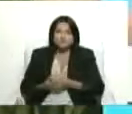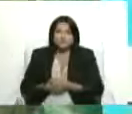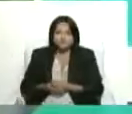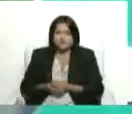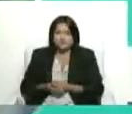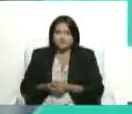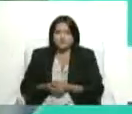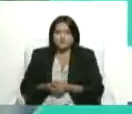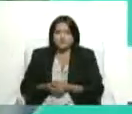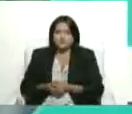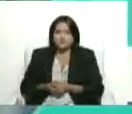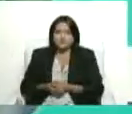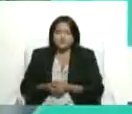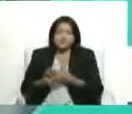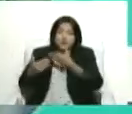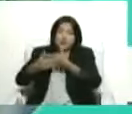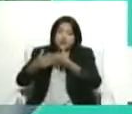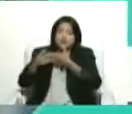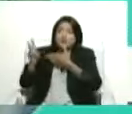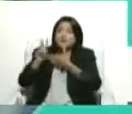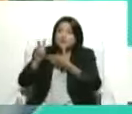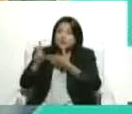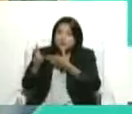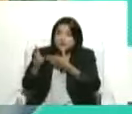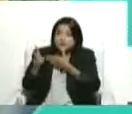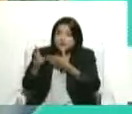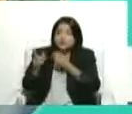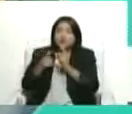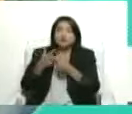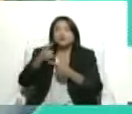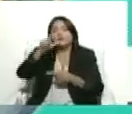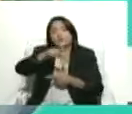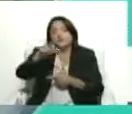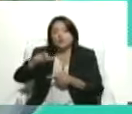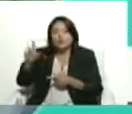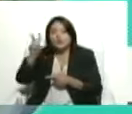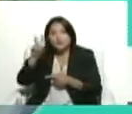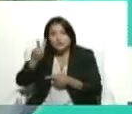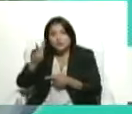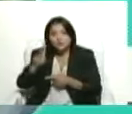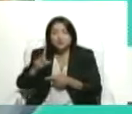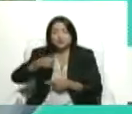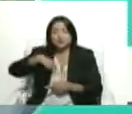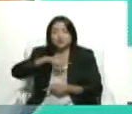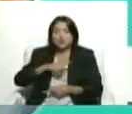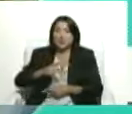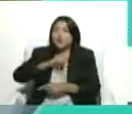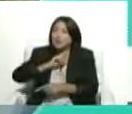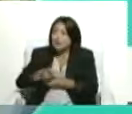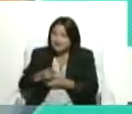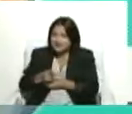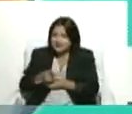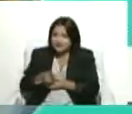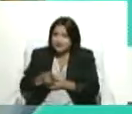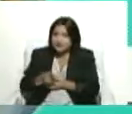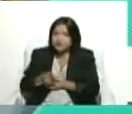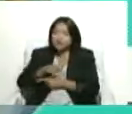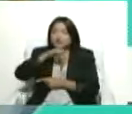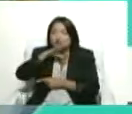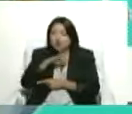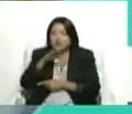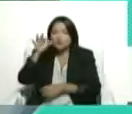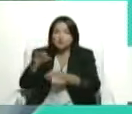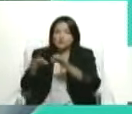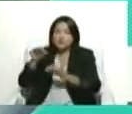petrolera está agrediendo la integridad territorial venezolana. Y los venezolanos y las venezolanas tenemos la obligación histórica, política y